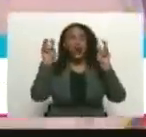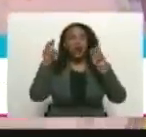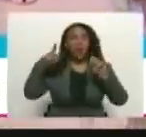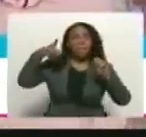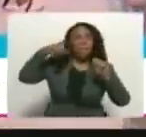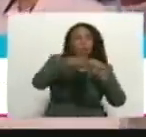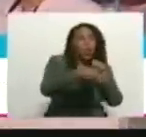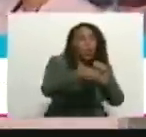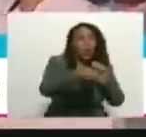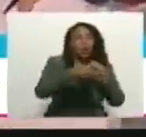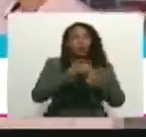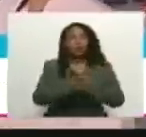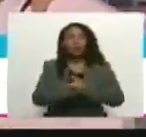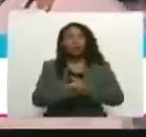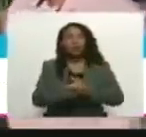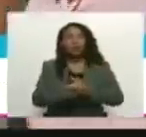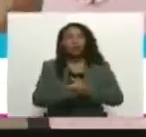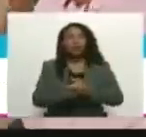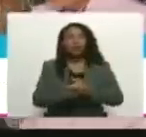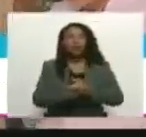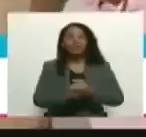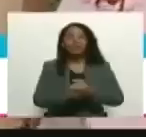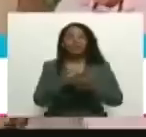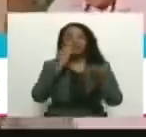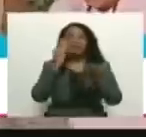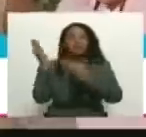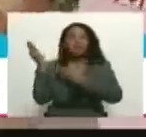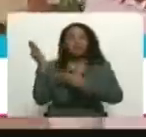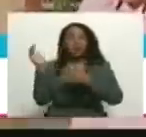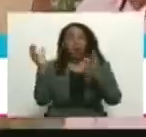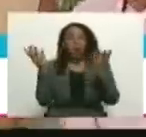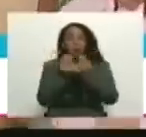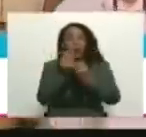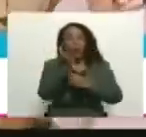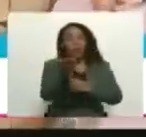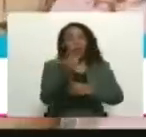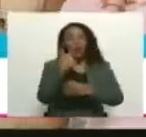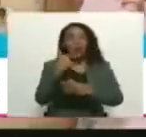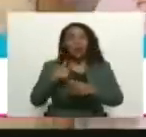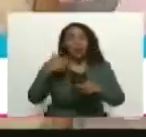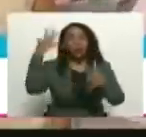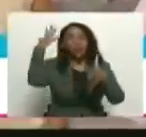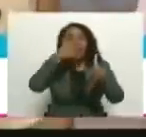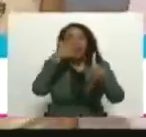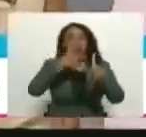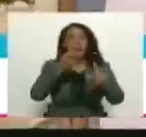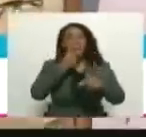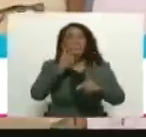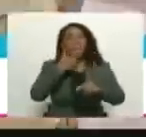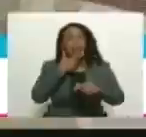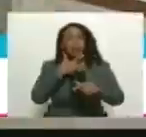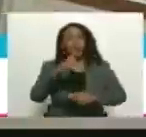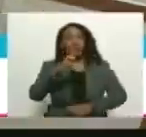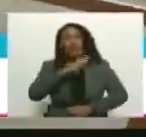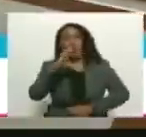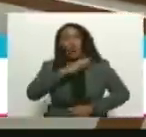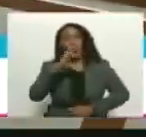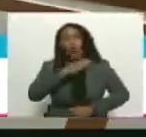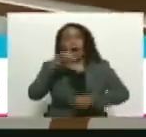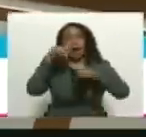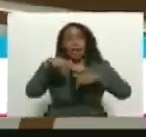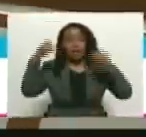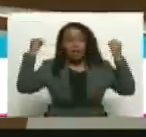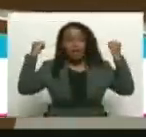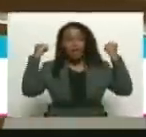centro asistencial de salud. Presidente, como usted nos lo ha indicado, bello, hermoso, aquí está el